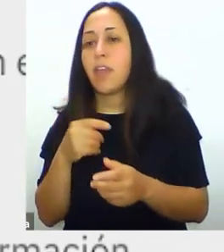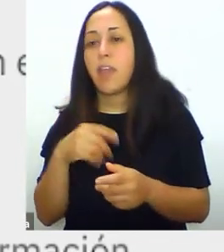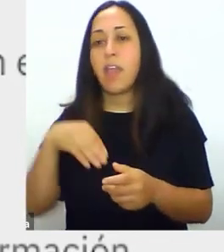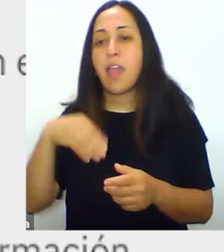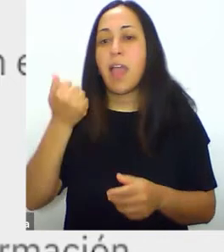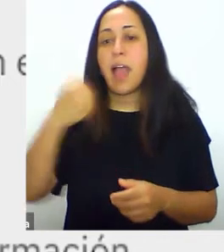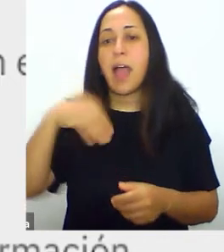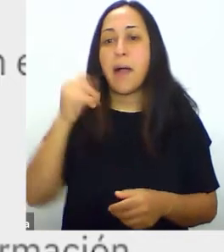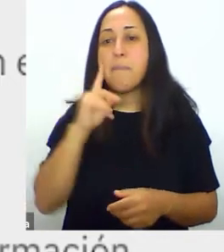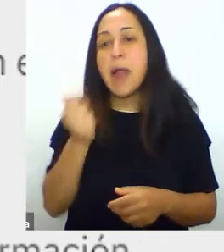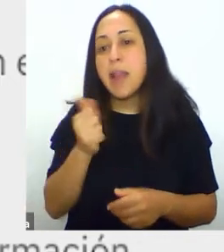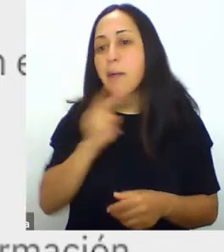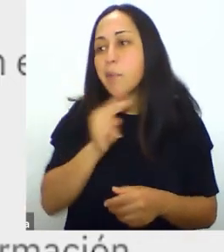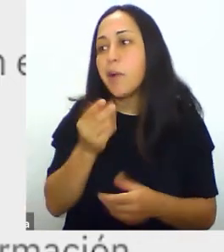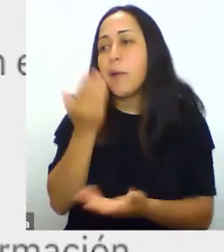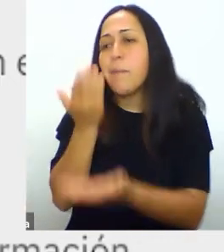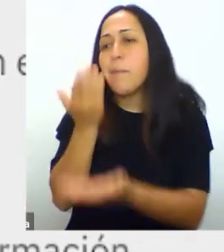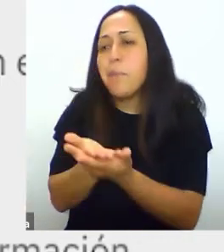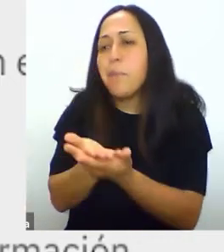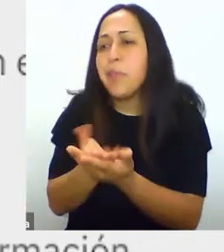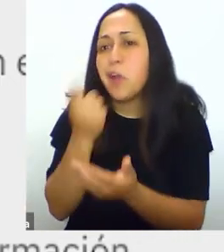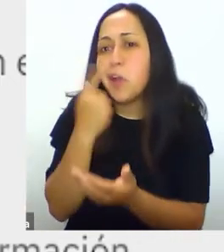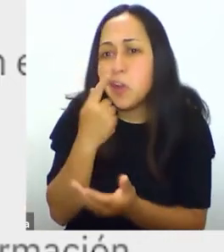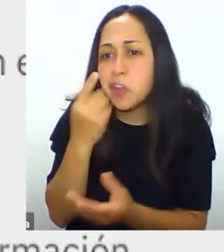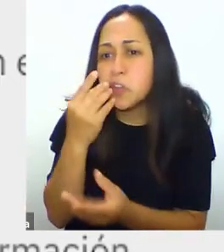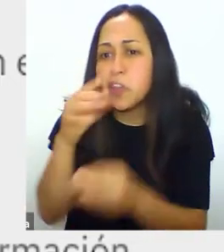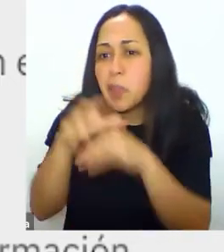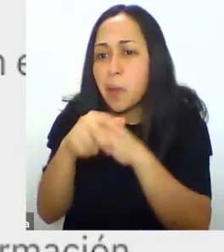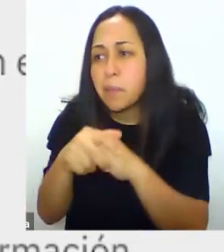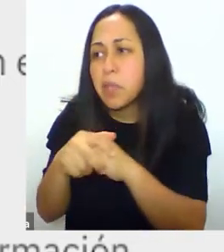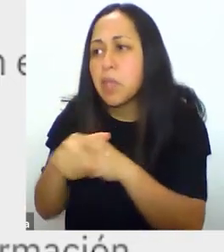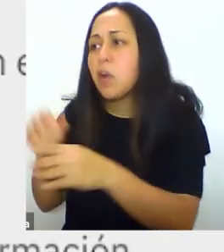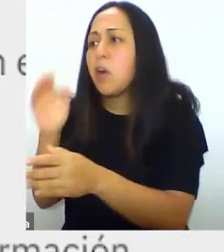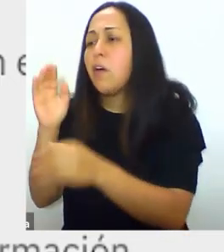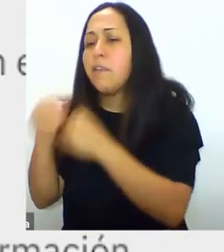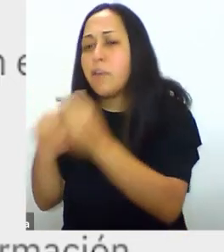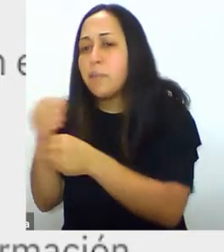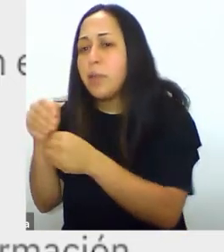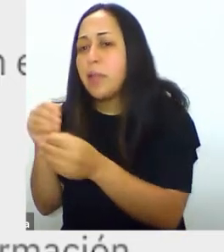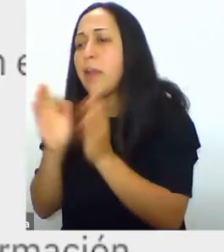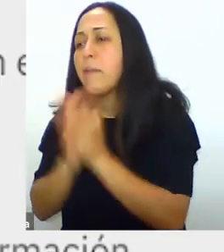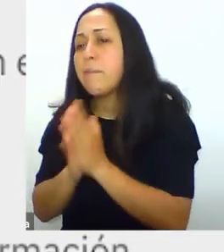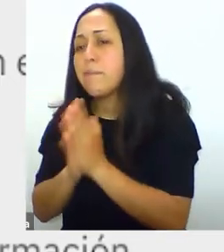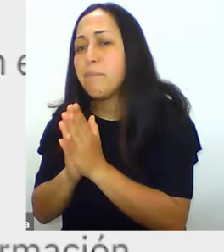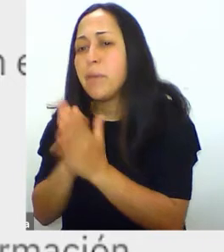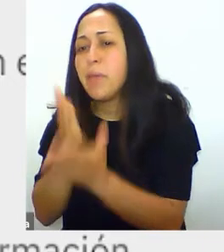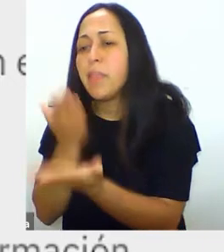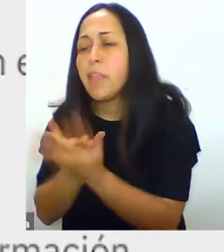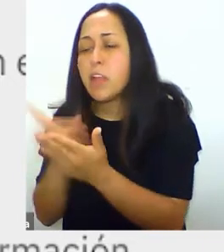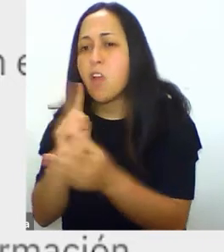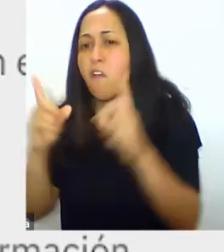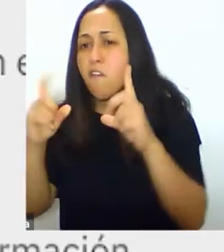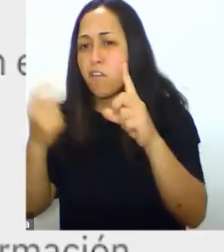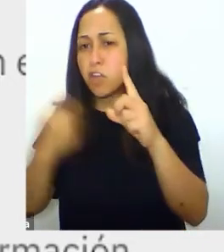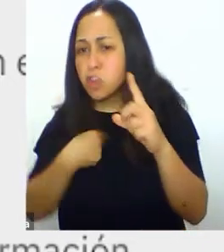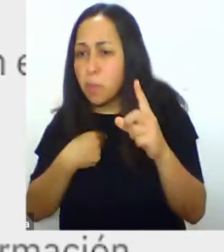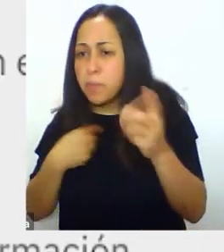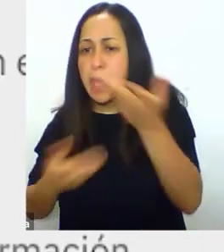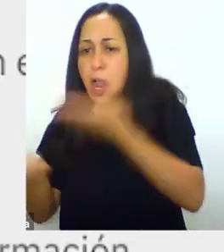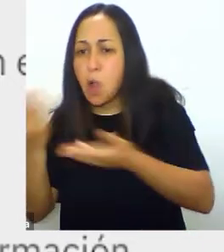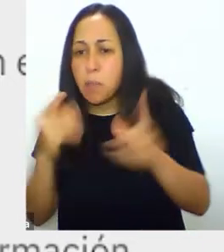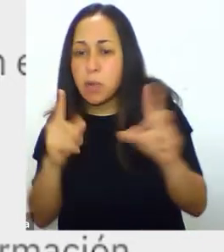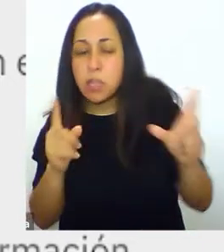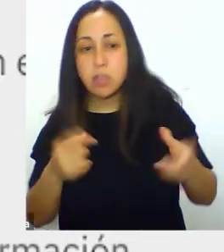pedir a sus conocidos y familiares que ya no posteen fotos de ella, y ella de alguna manera también tuvo que parar